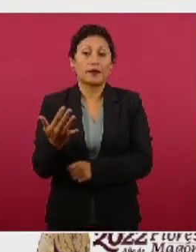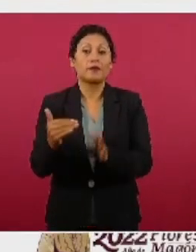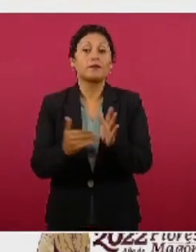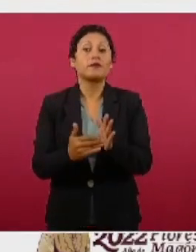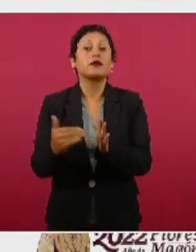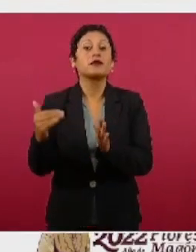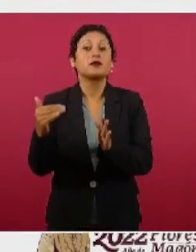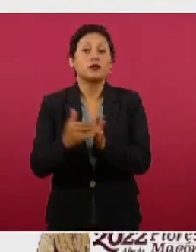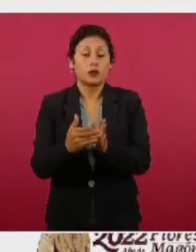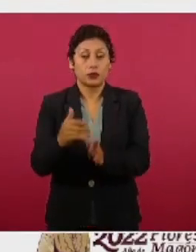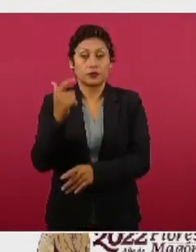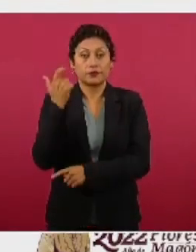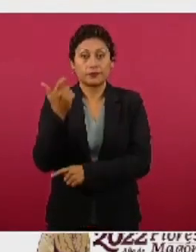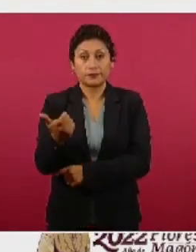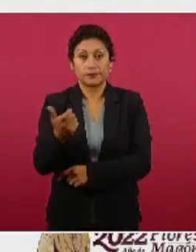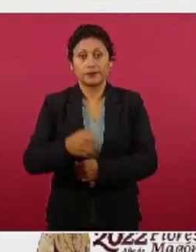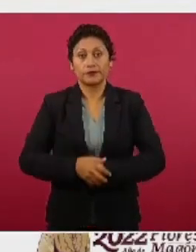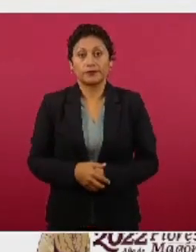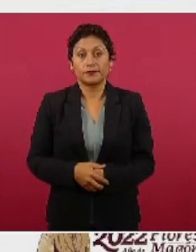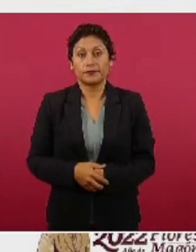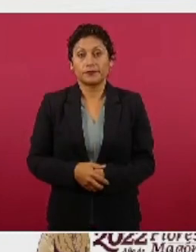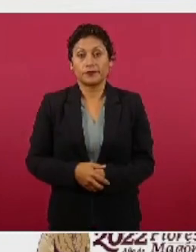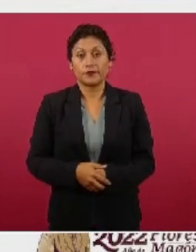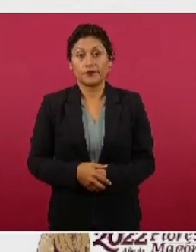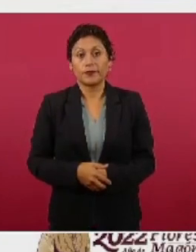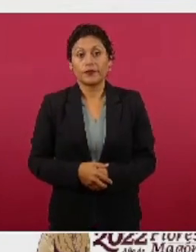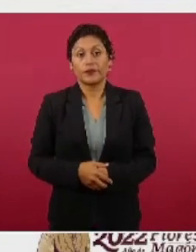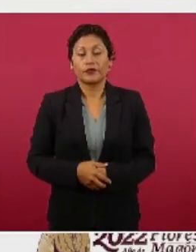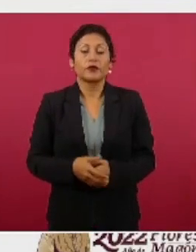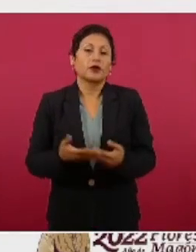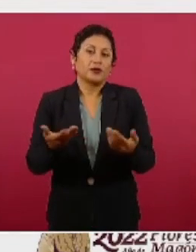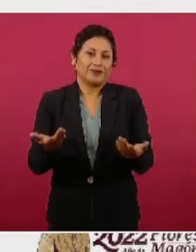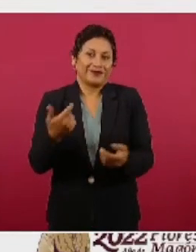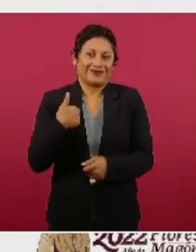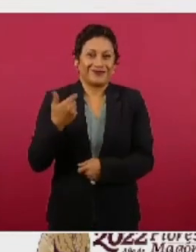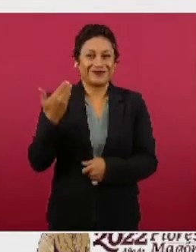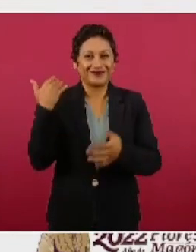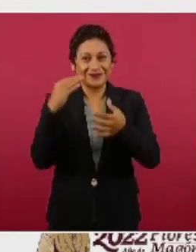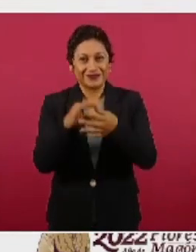215,950 millones de pesos. Nada más, les hablaba yo